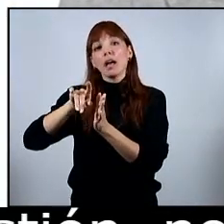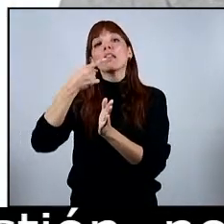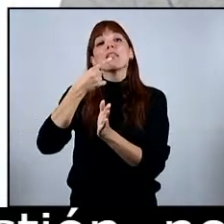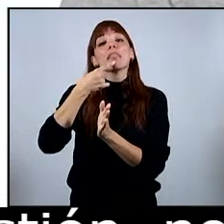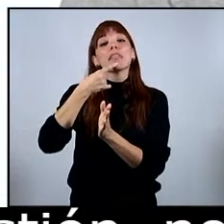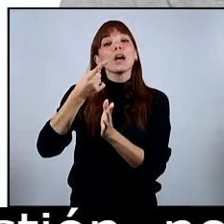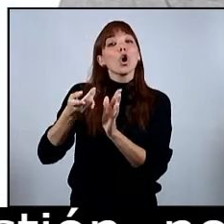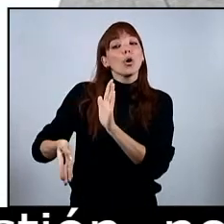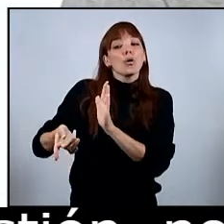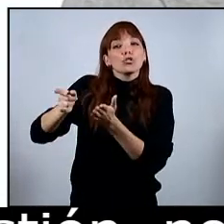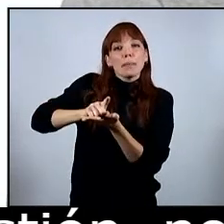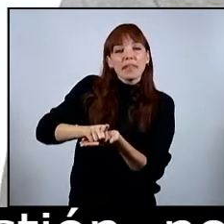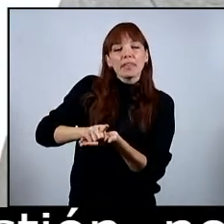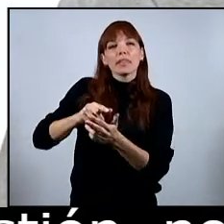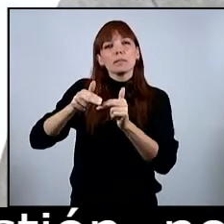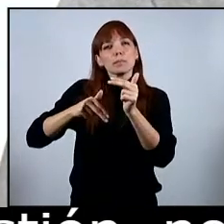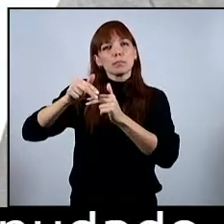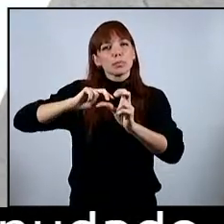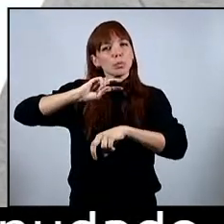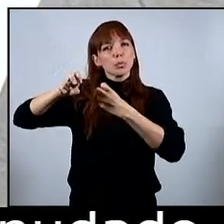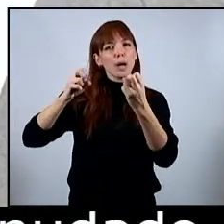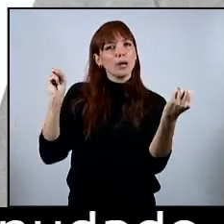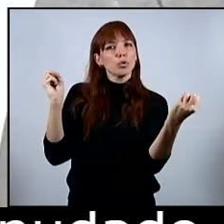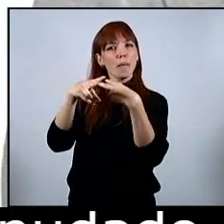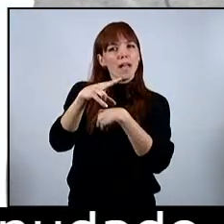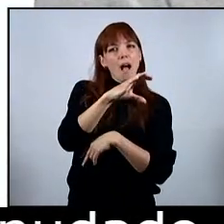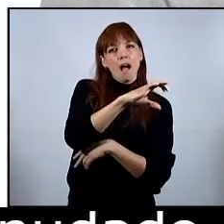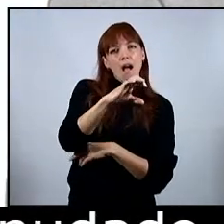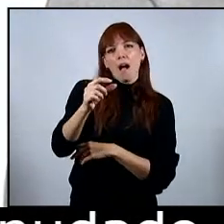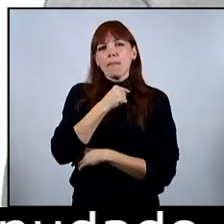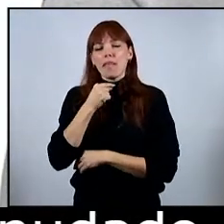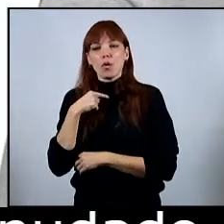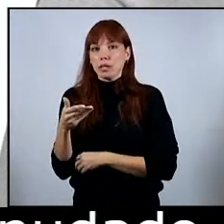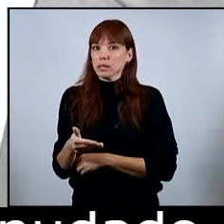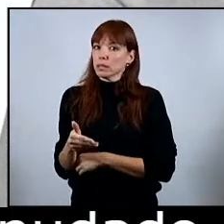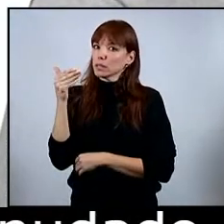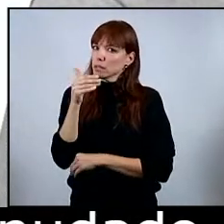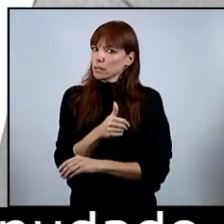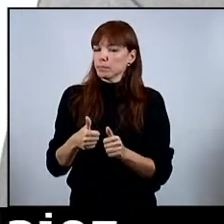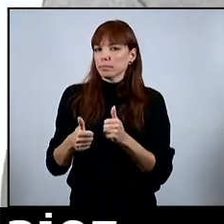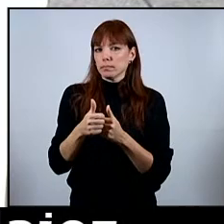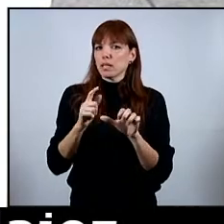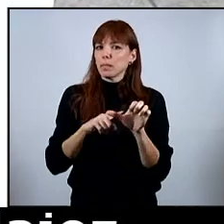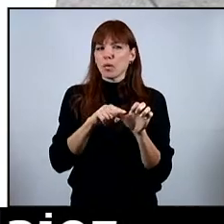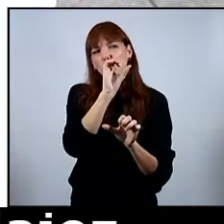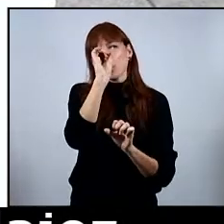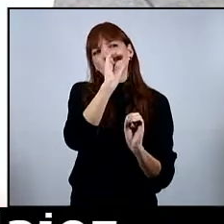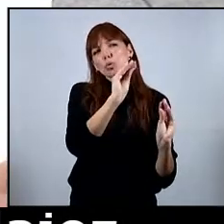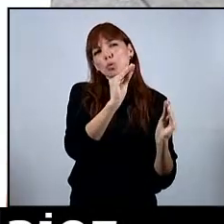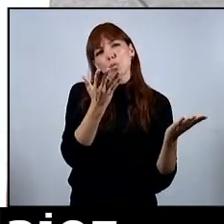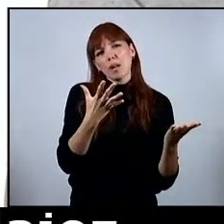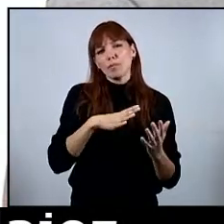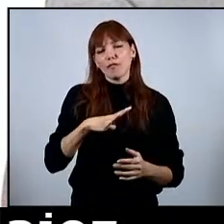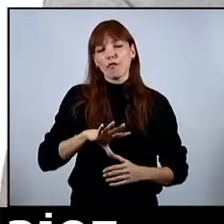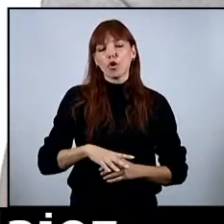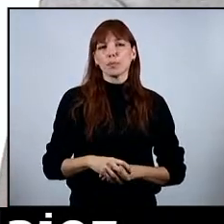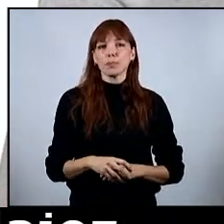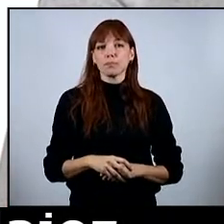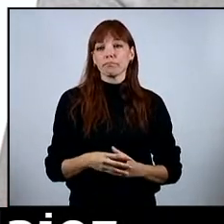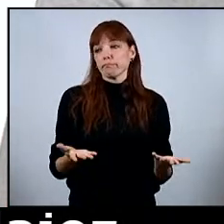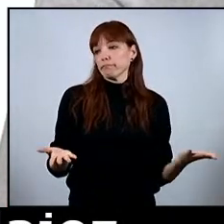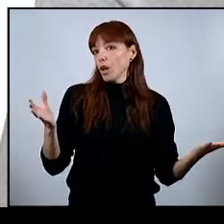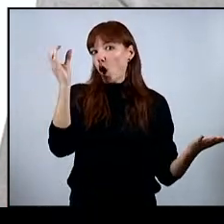obras de esa autovía entre Cáceres y Badajoz, una obra muy importante para Extremadura. ¿Qué opina al respecto, por favor? Bueno, opino